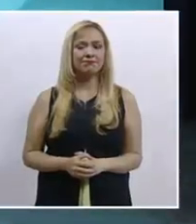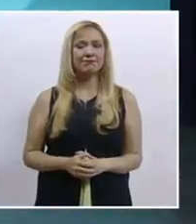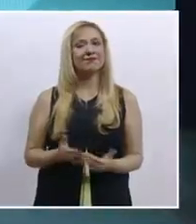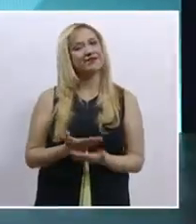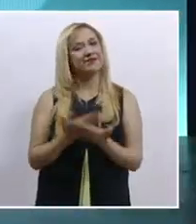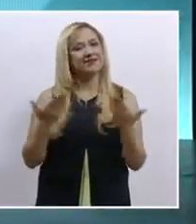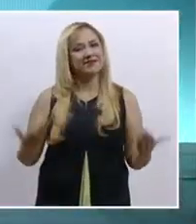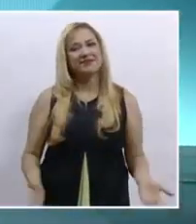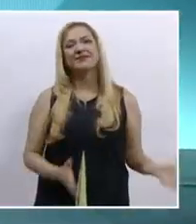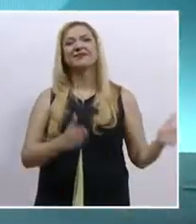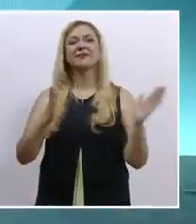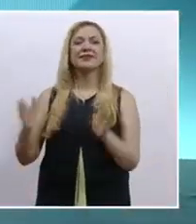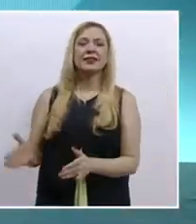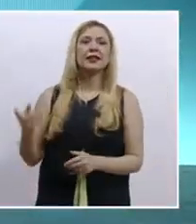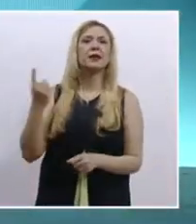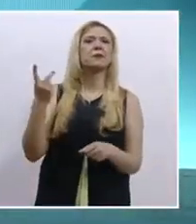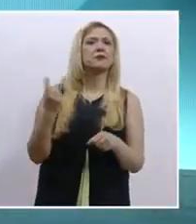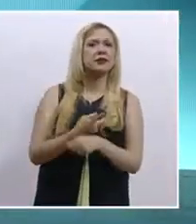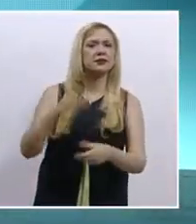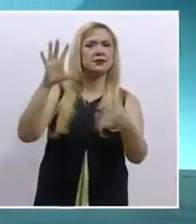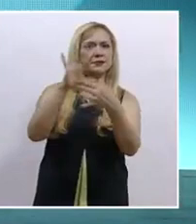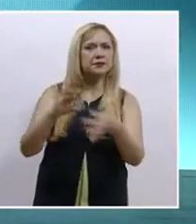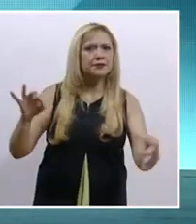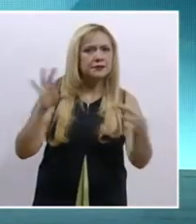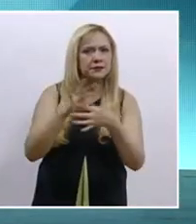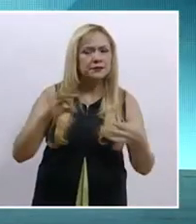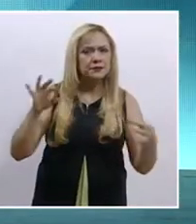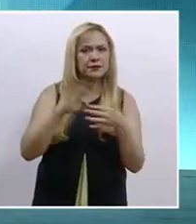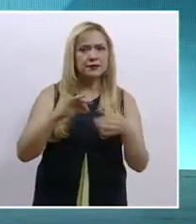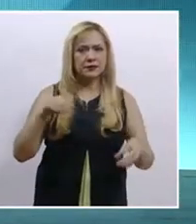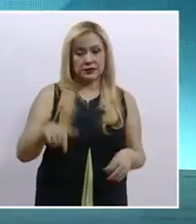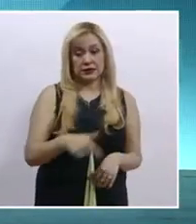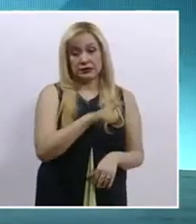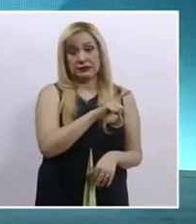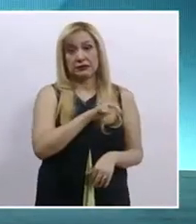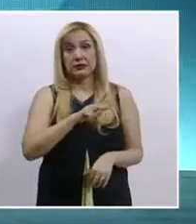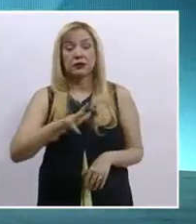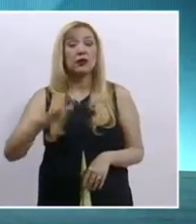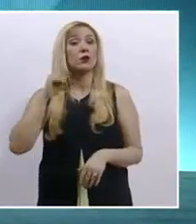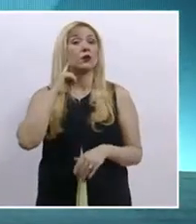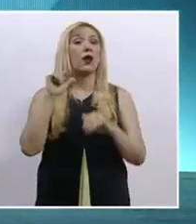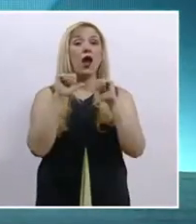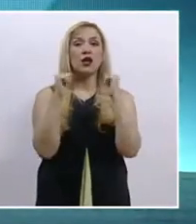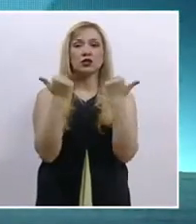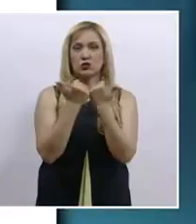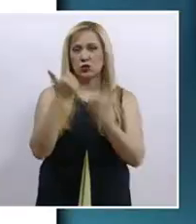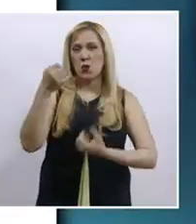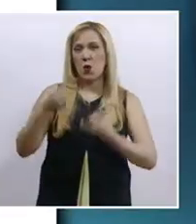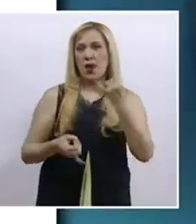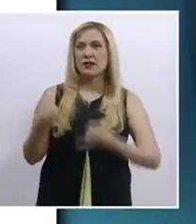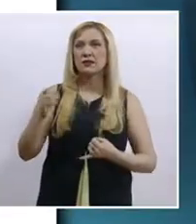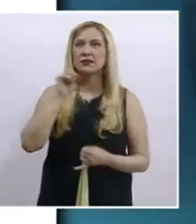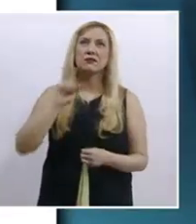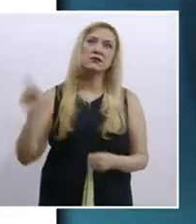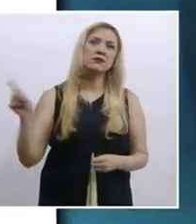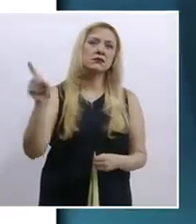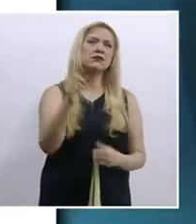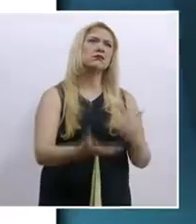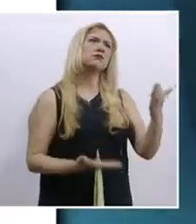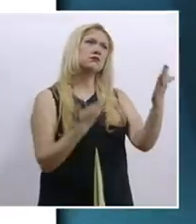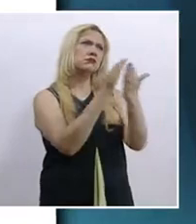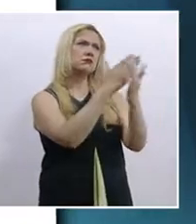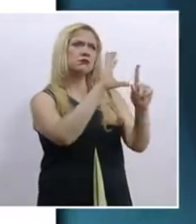Vamos ahora con información de la que le hemos dado cuenta a lo largo de estos días porque diversas asociaciones de juzgadoras solicitaron a la